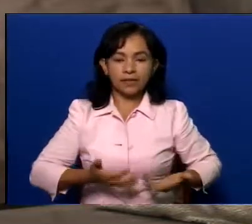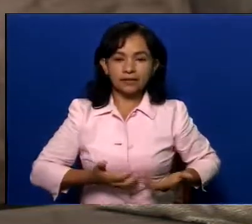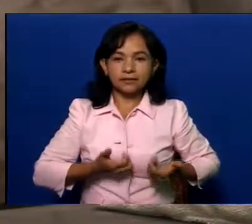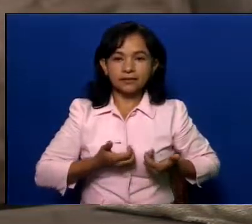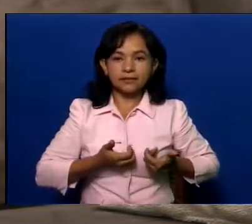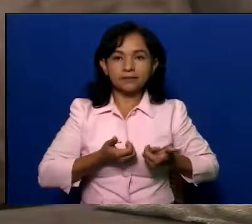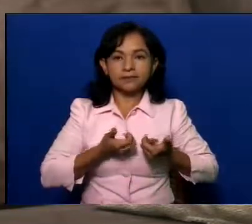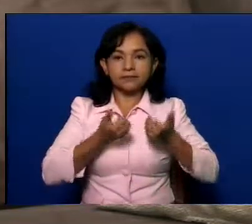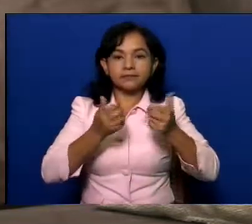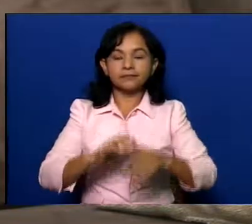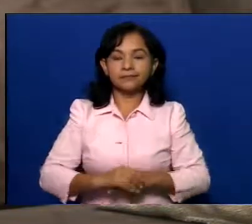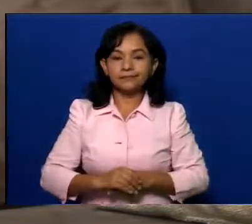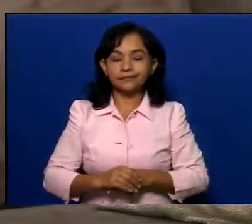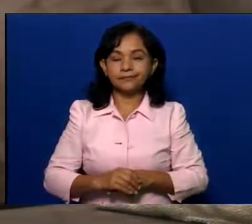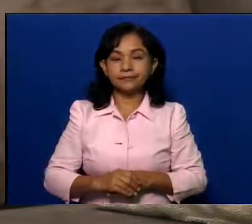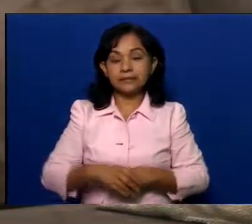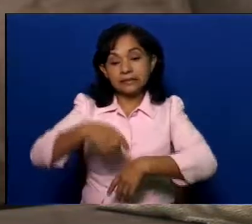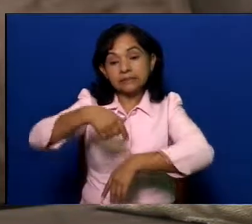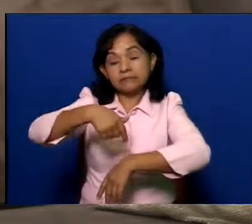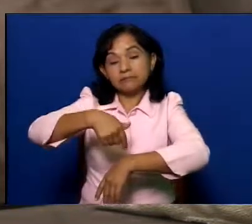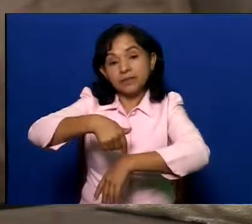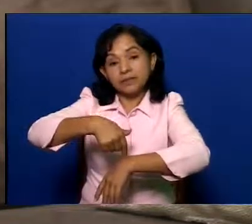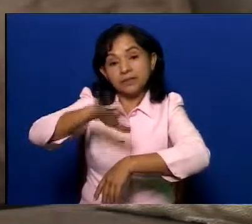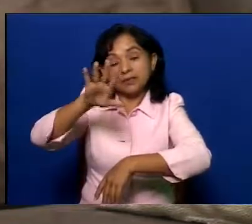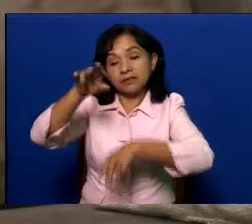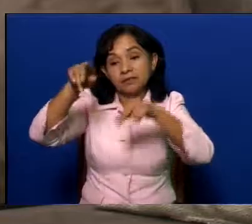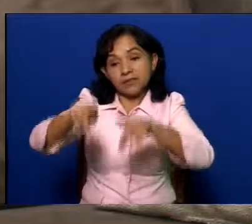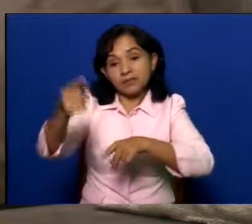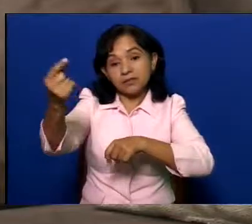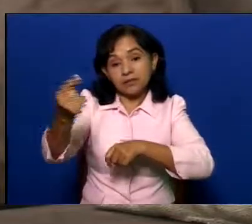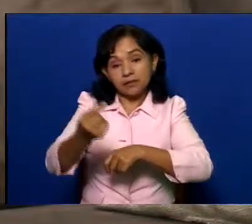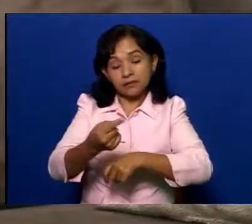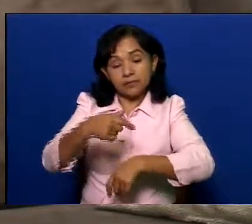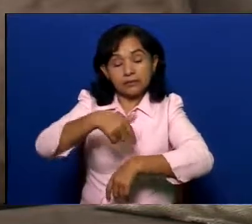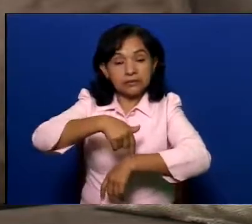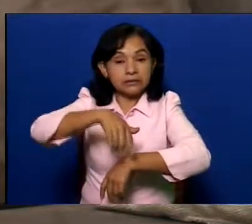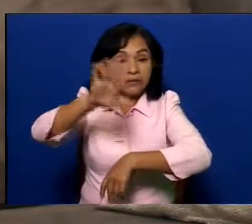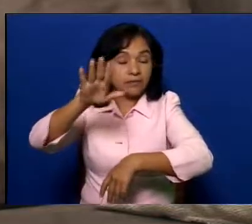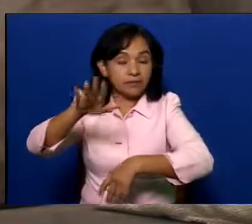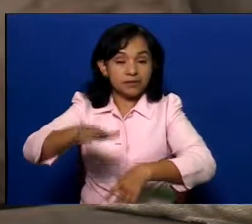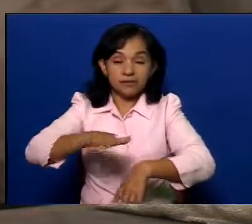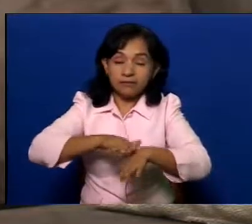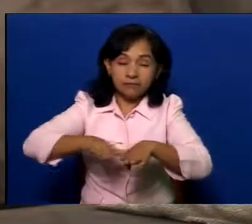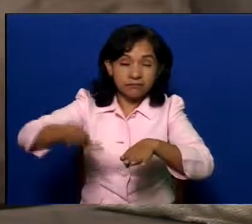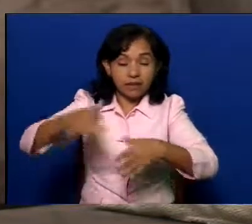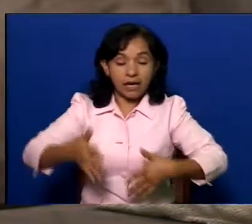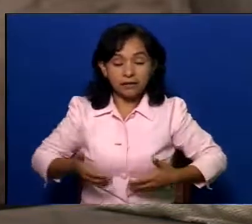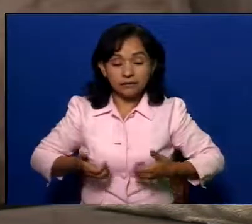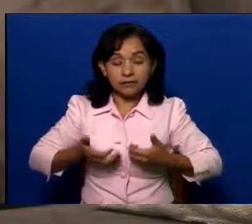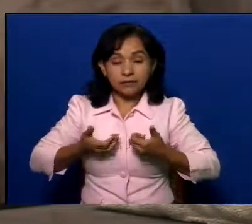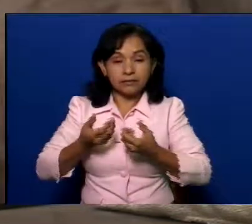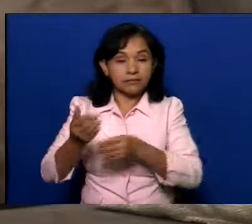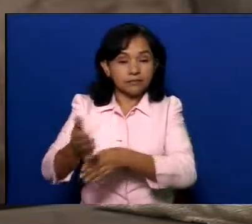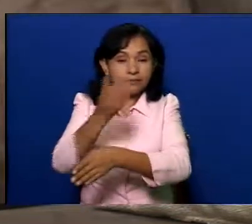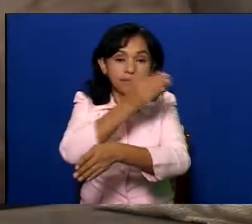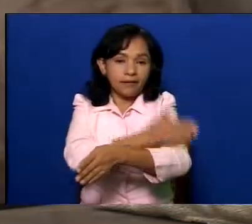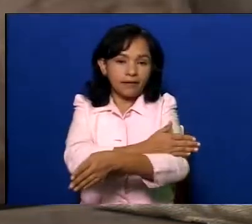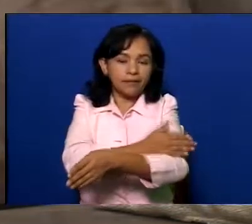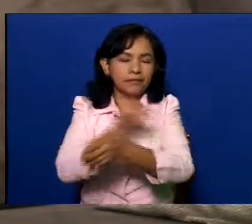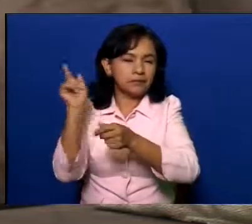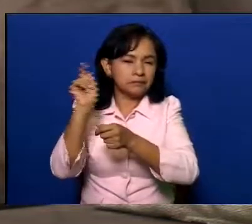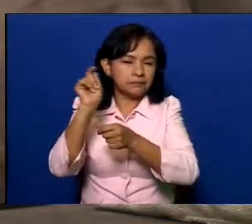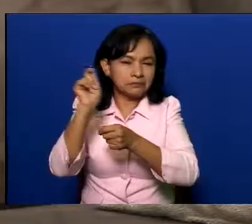Pero cuando ya, como dice la gente, es que ya llegó, dice, en la parte final, es porque la persona pasó mucho tiempo